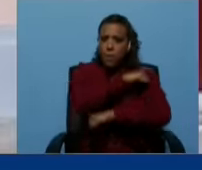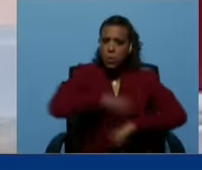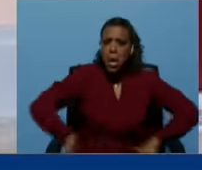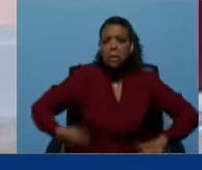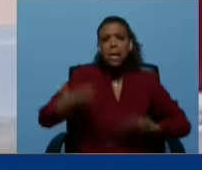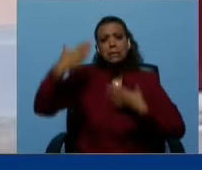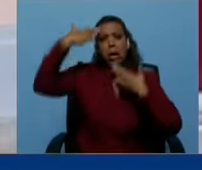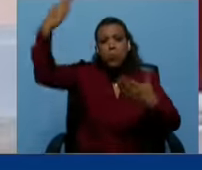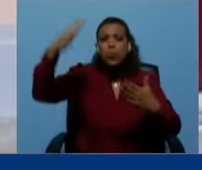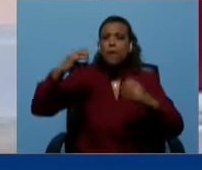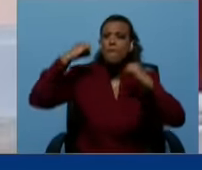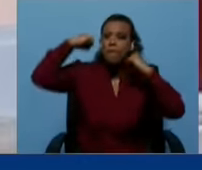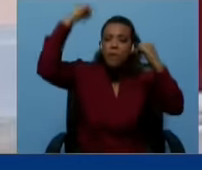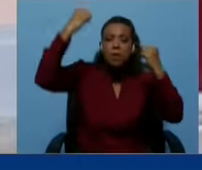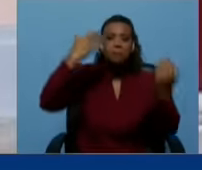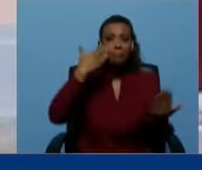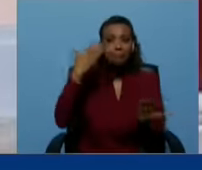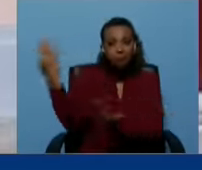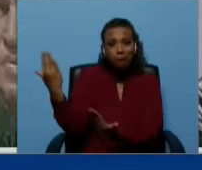Bolivariana!